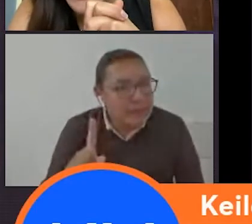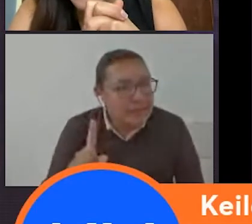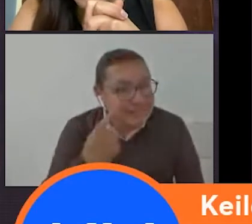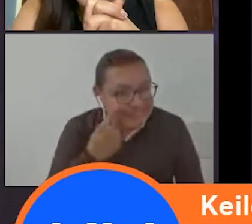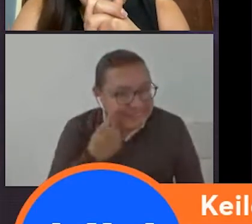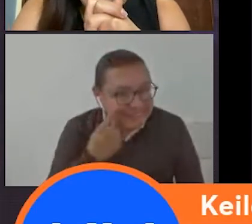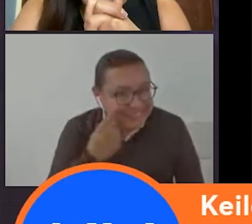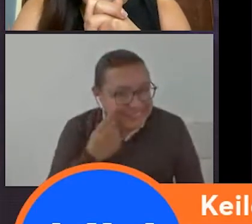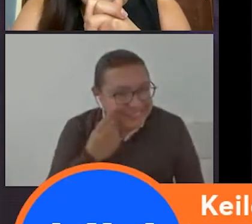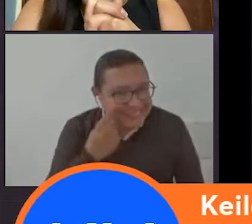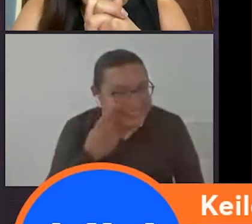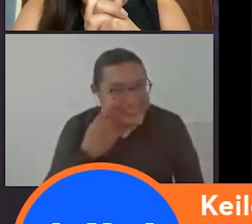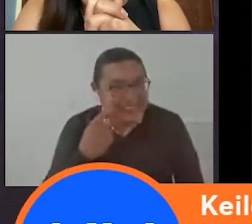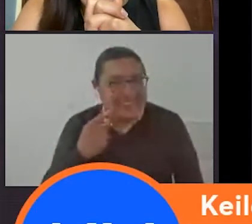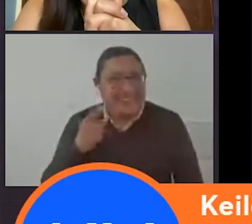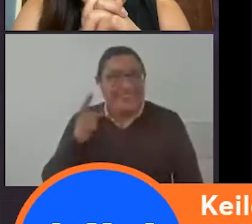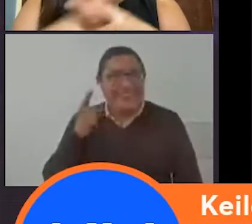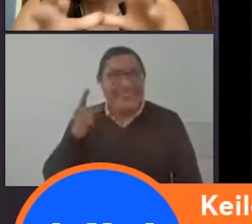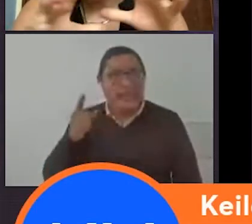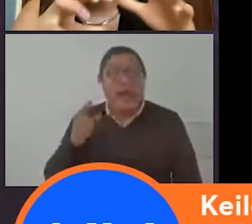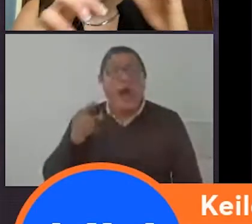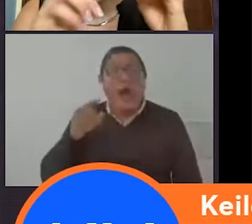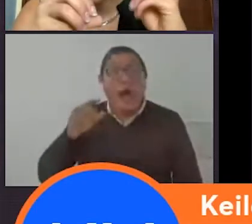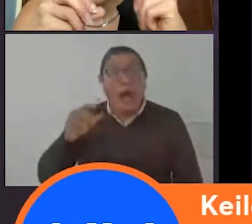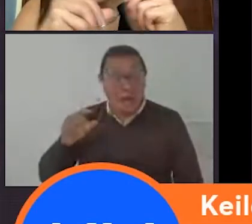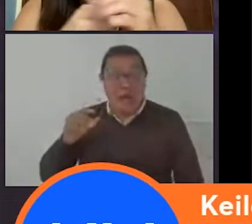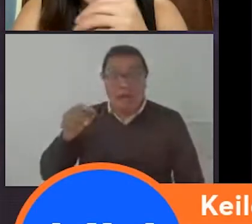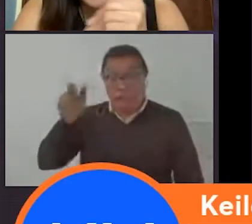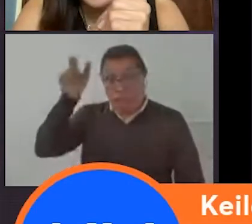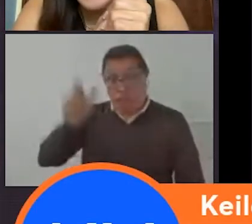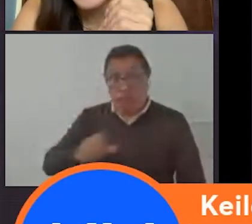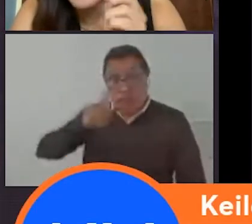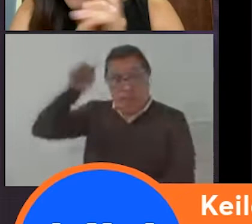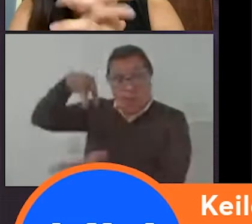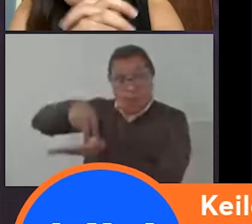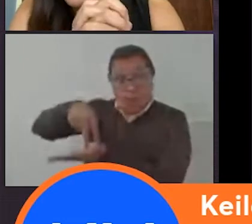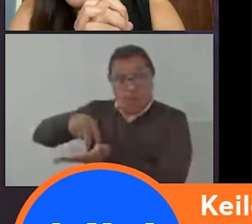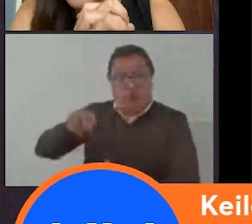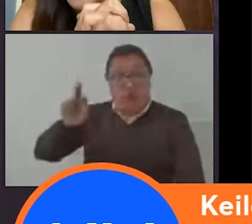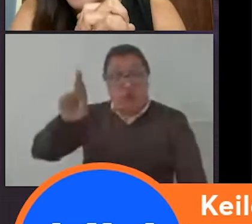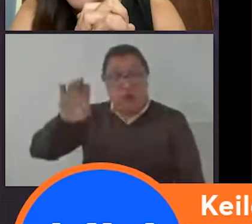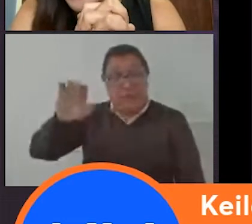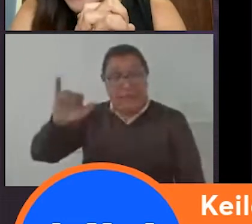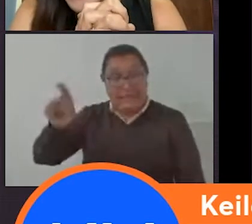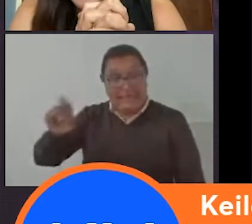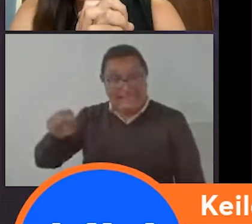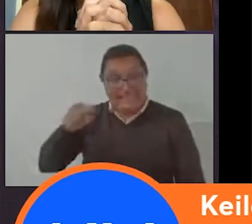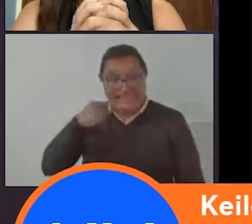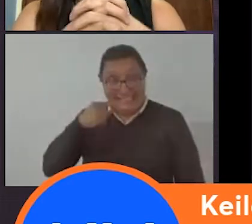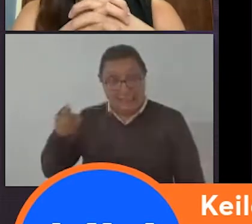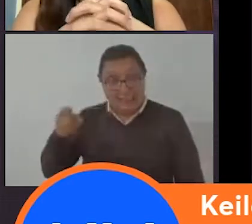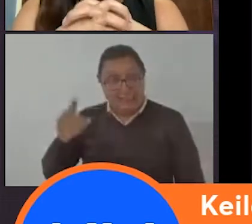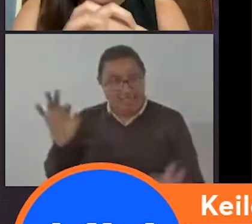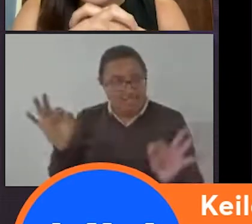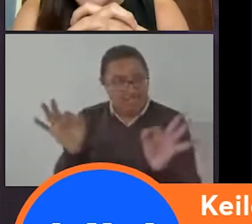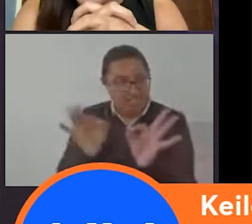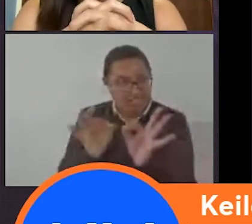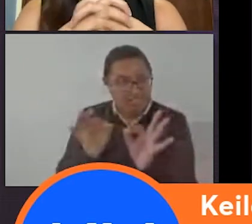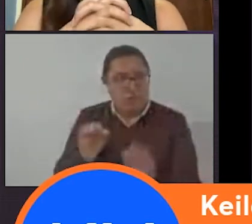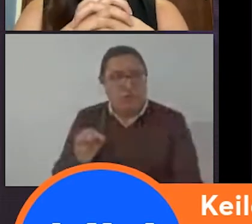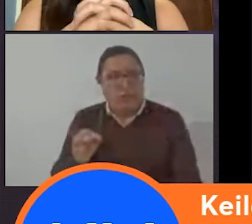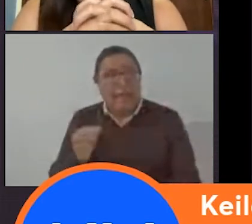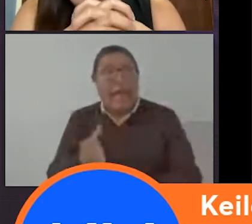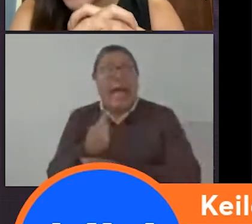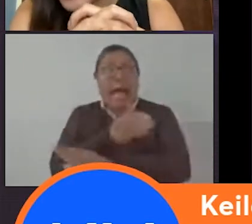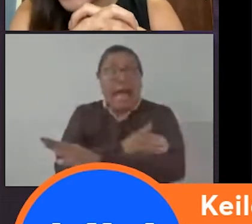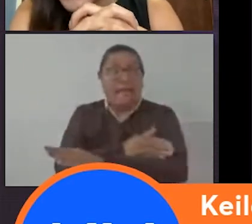Reyes Merino nos habló de una que está un poquito más cerca de la que les voy a compartir hoy. Antes de la disciplina, antes